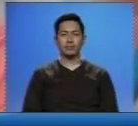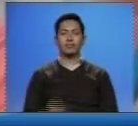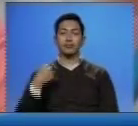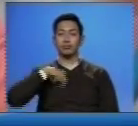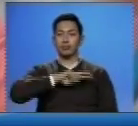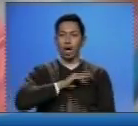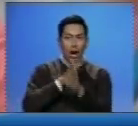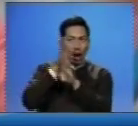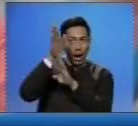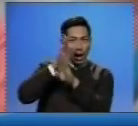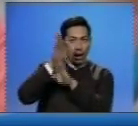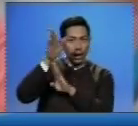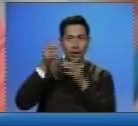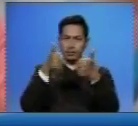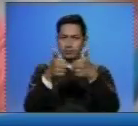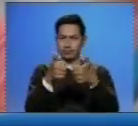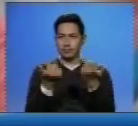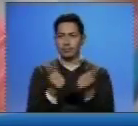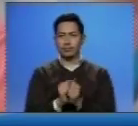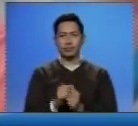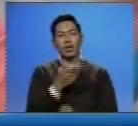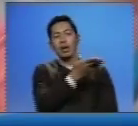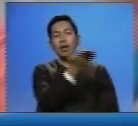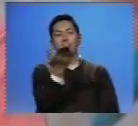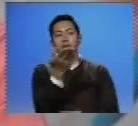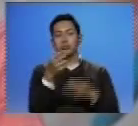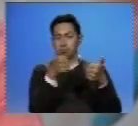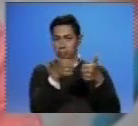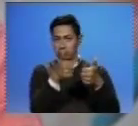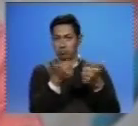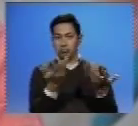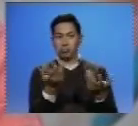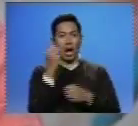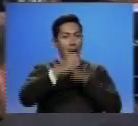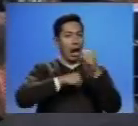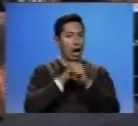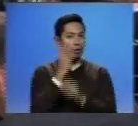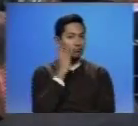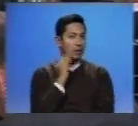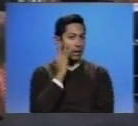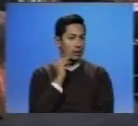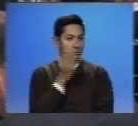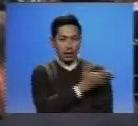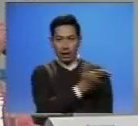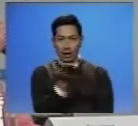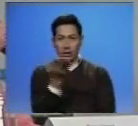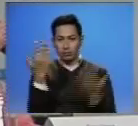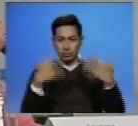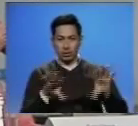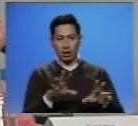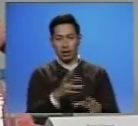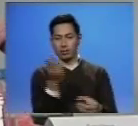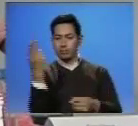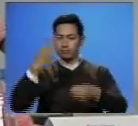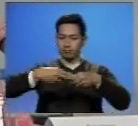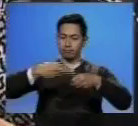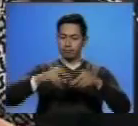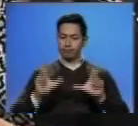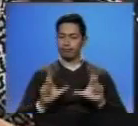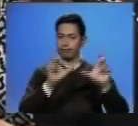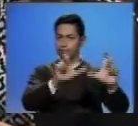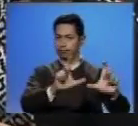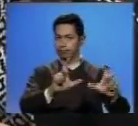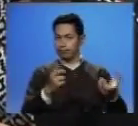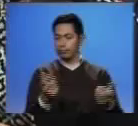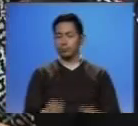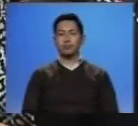donde se tomen en cuenta méritos, donde se tomen en cuenta años de experiencia. Según las autoridades, el sector oficial de la salud ha